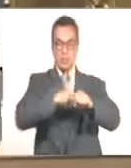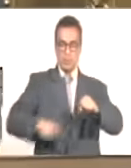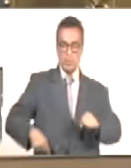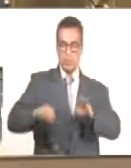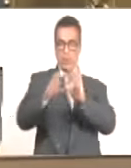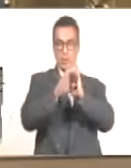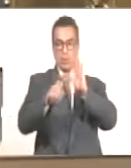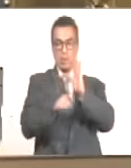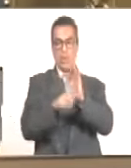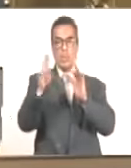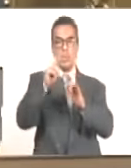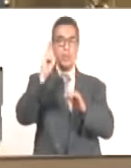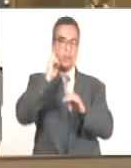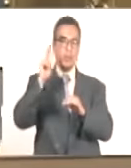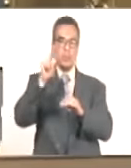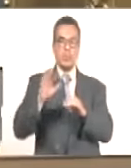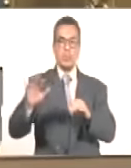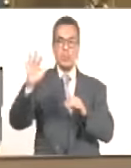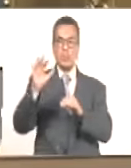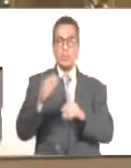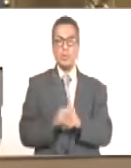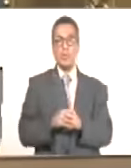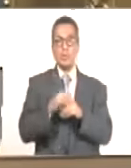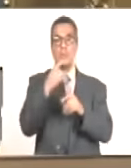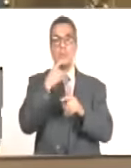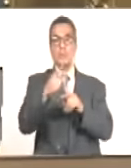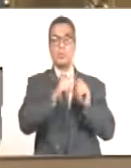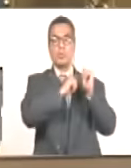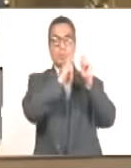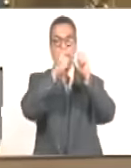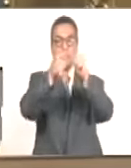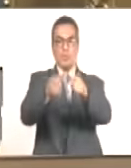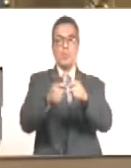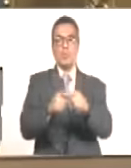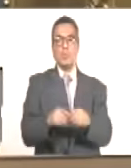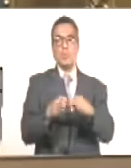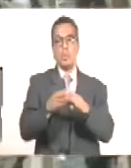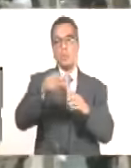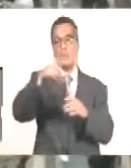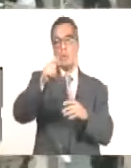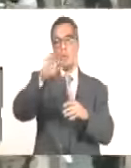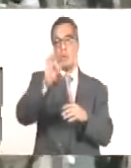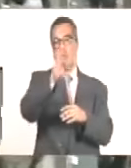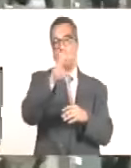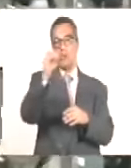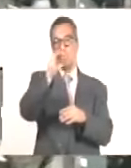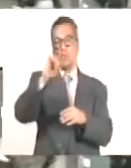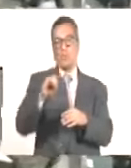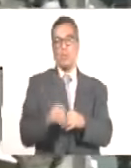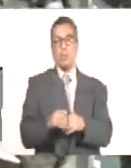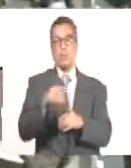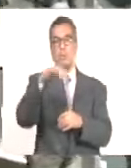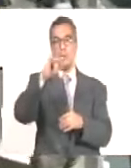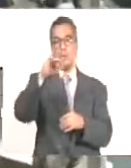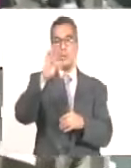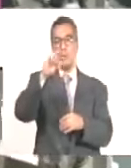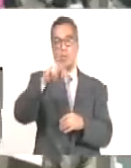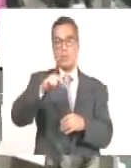presidente constitucional de la República Bolivariana de Venezuela, propuso la designación del ciudadano Ildefonso Finol